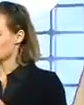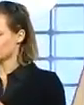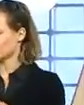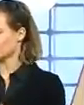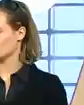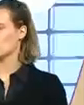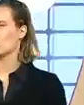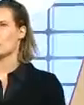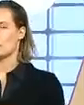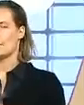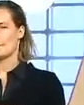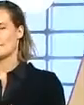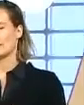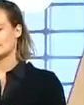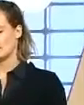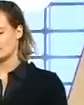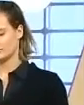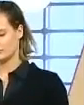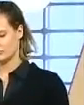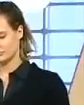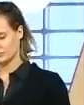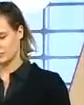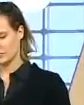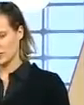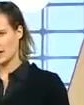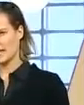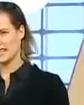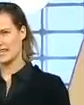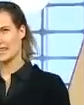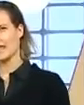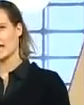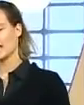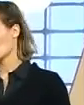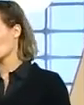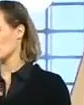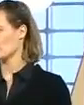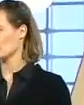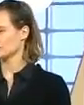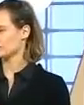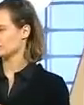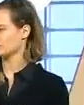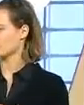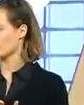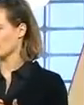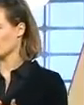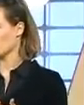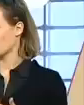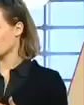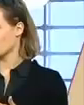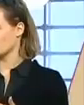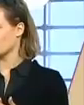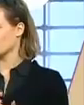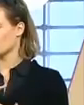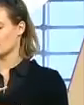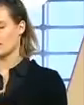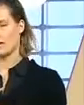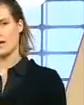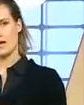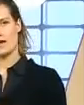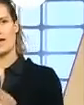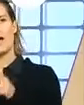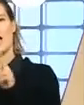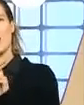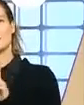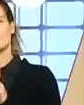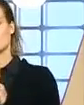llevo como intérprete ya unos 13, 14 años. 13, 14 años. Y todos ellos en la Asociación de Padres y Amigos